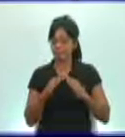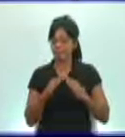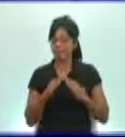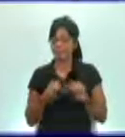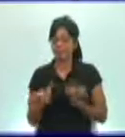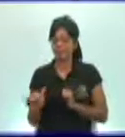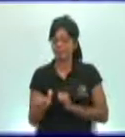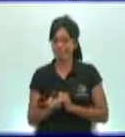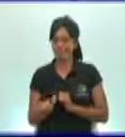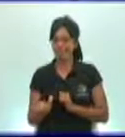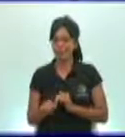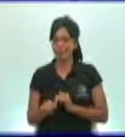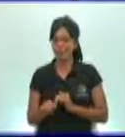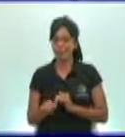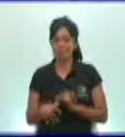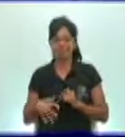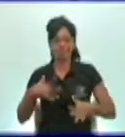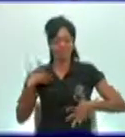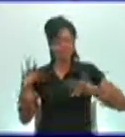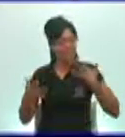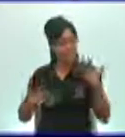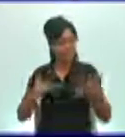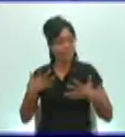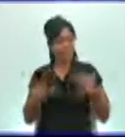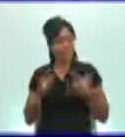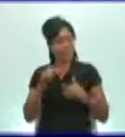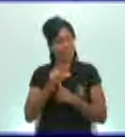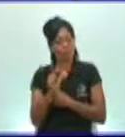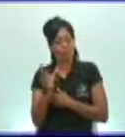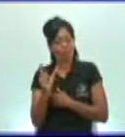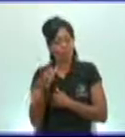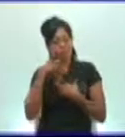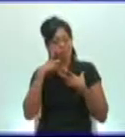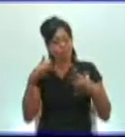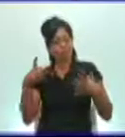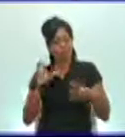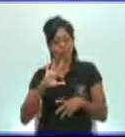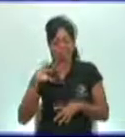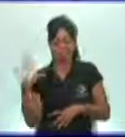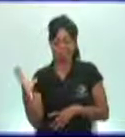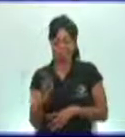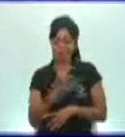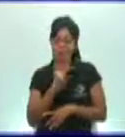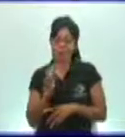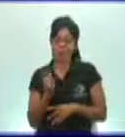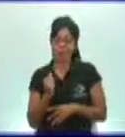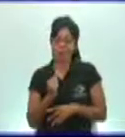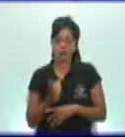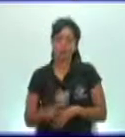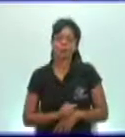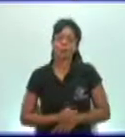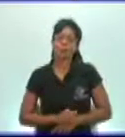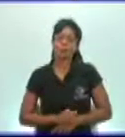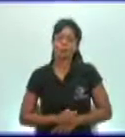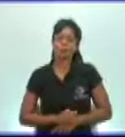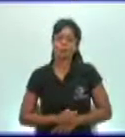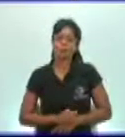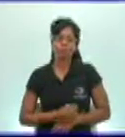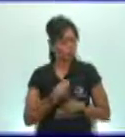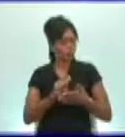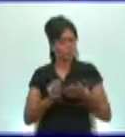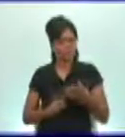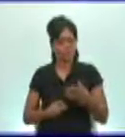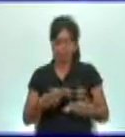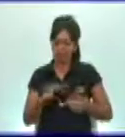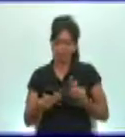estaremos celebrando esta efeméride tan importante para todos los cubanos. Como les dije, no tienen que copiarlo, lo que sí pasaremos